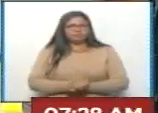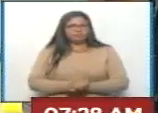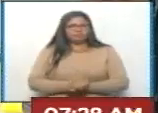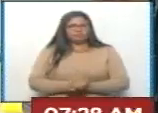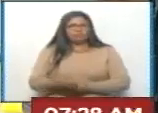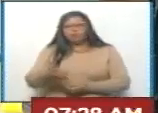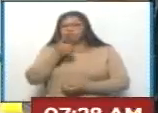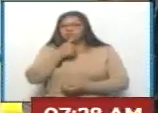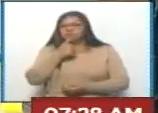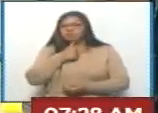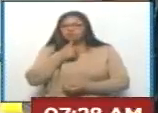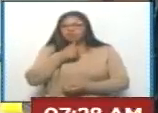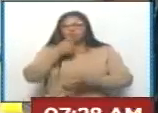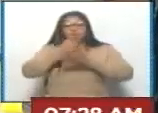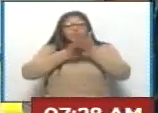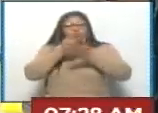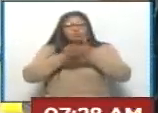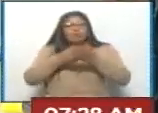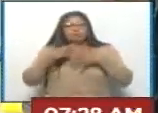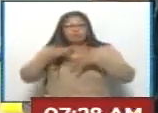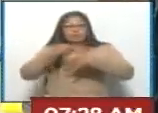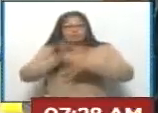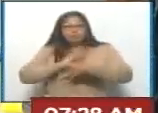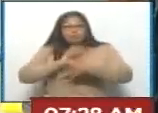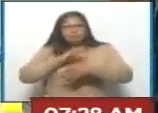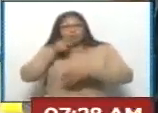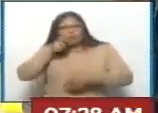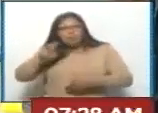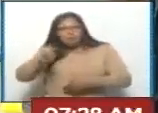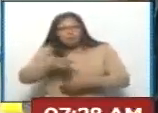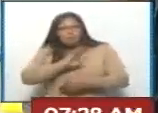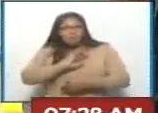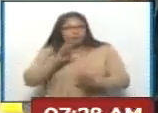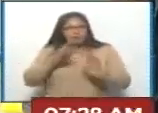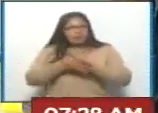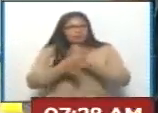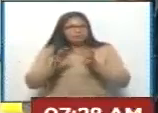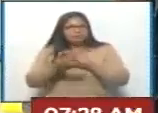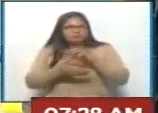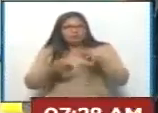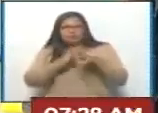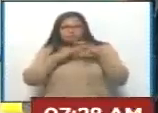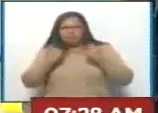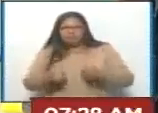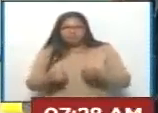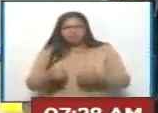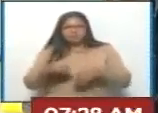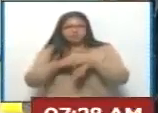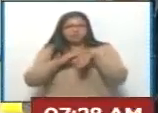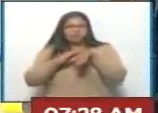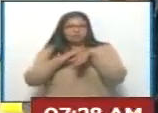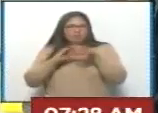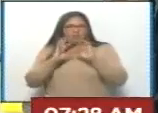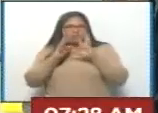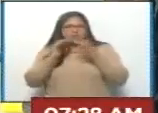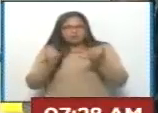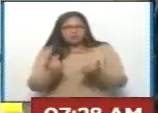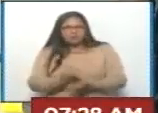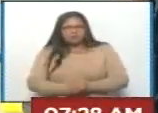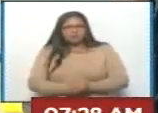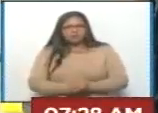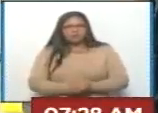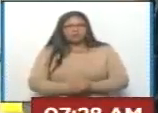los intereses del pueblo trabajador. Y el desenlace fue dramático, permíteme este último comentario,